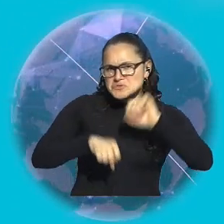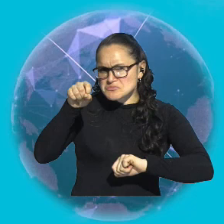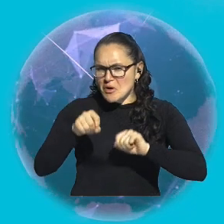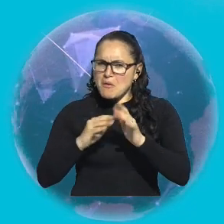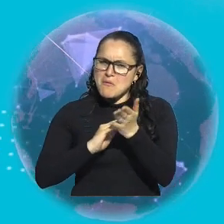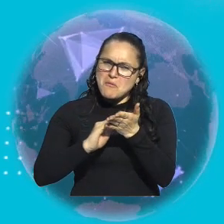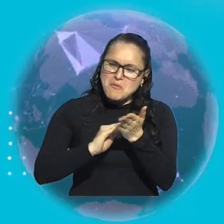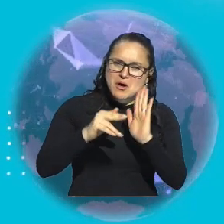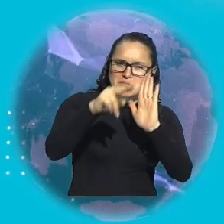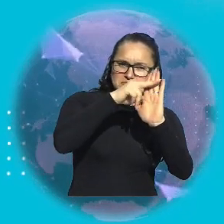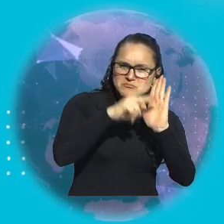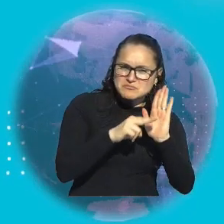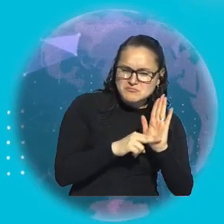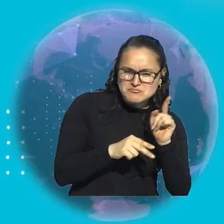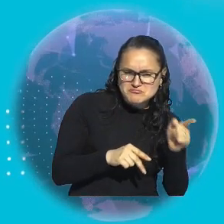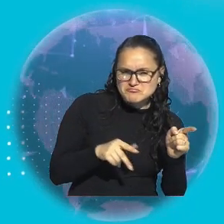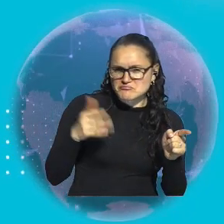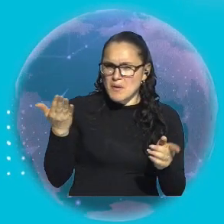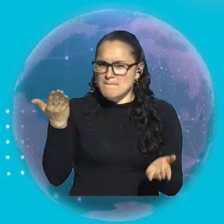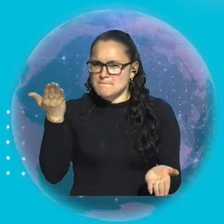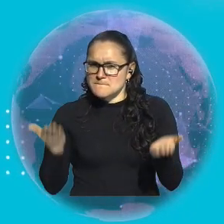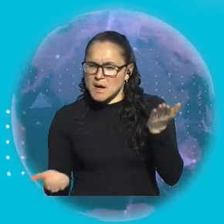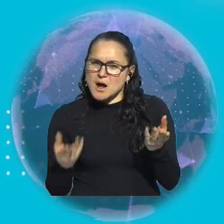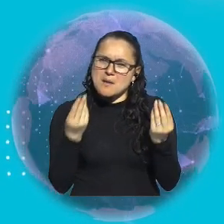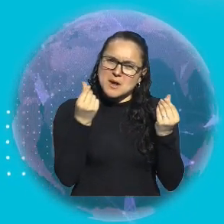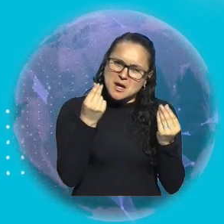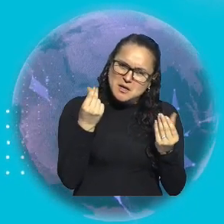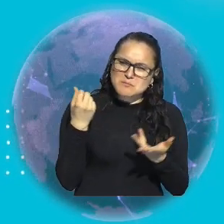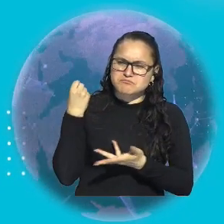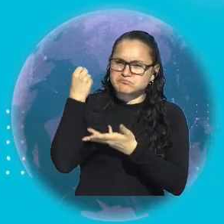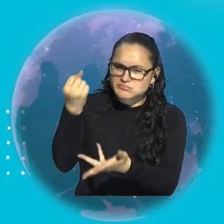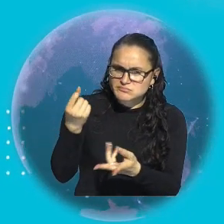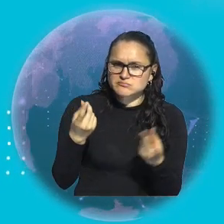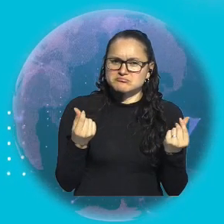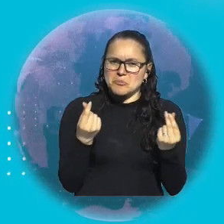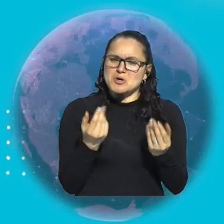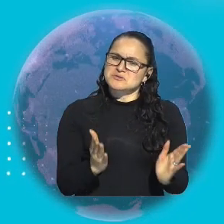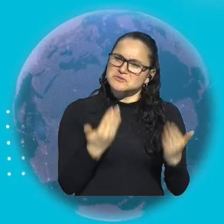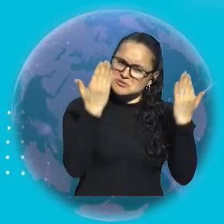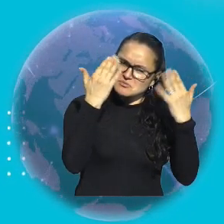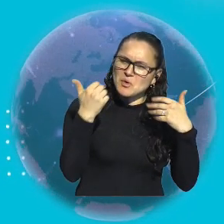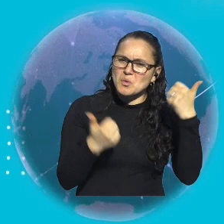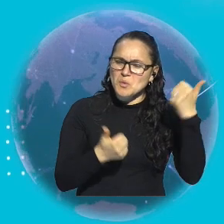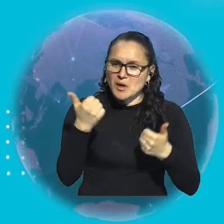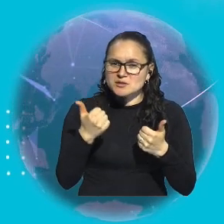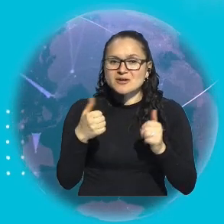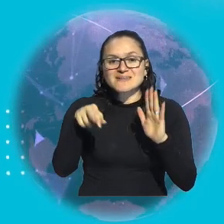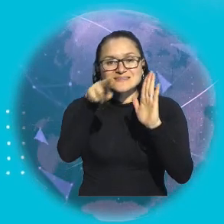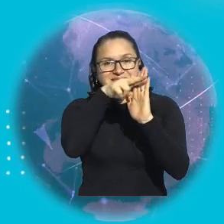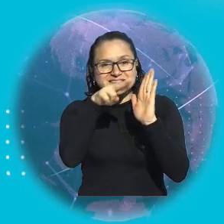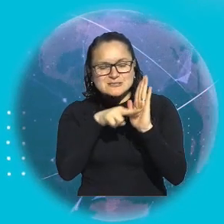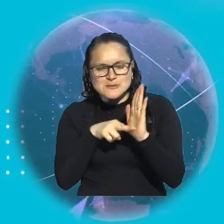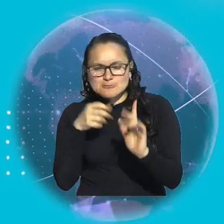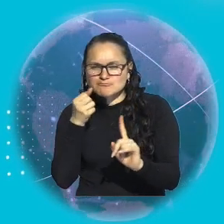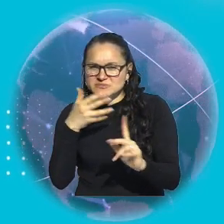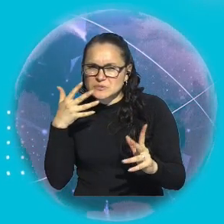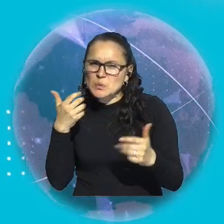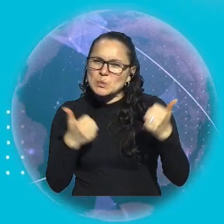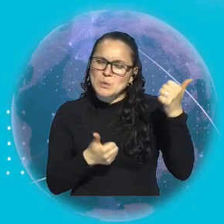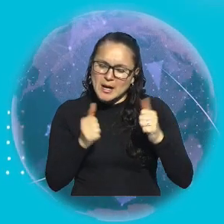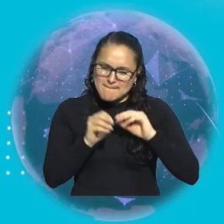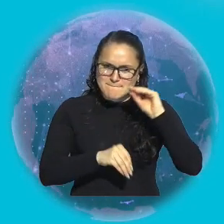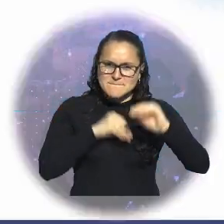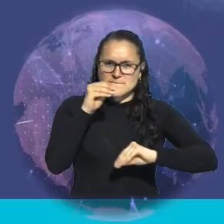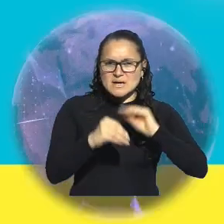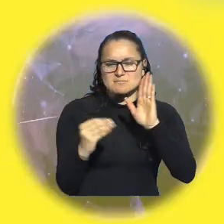comparando los beneficios y costos mediante el análisis de impacto normativo para así construir y desarrollar la